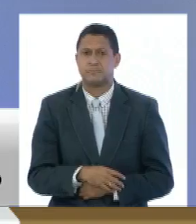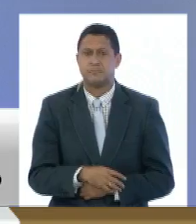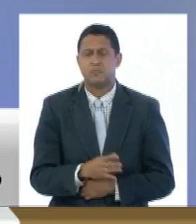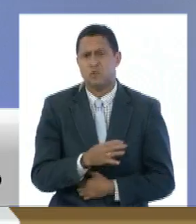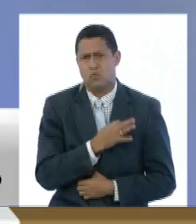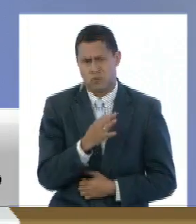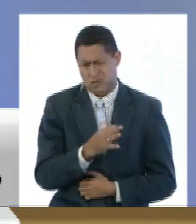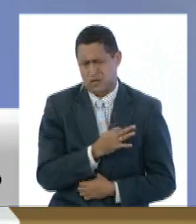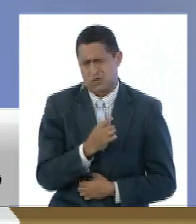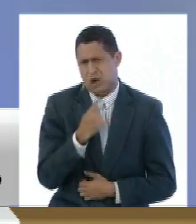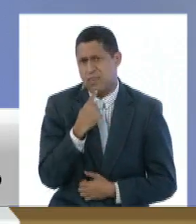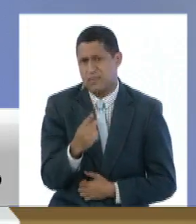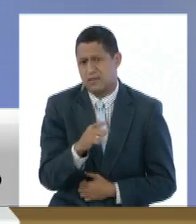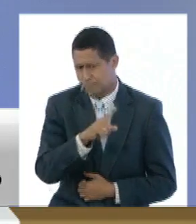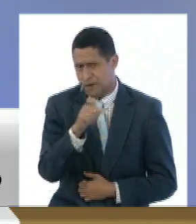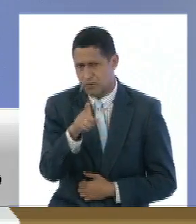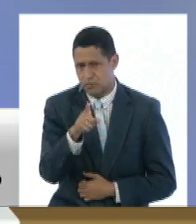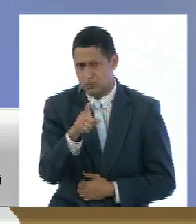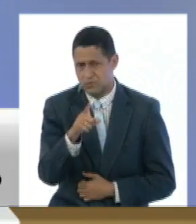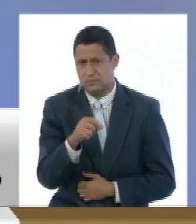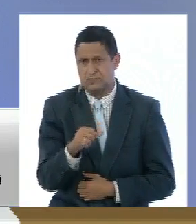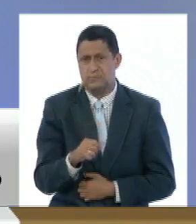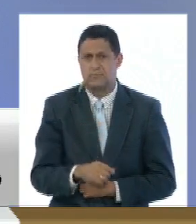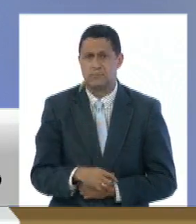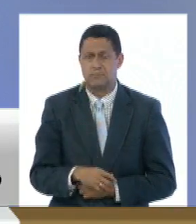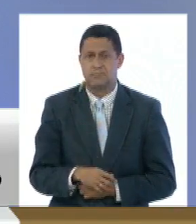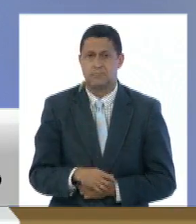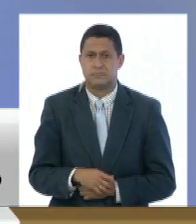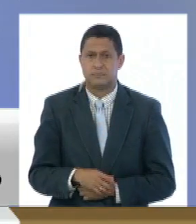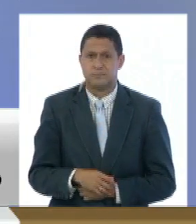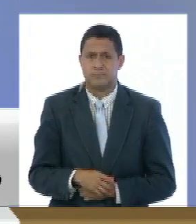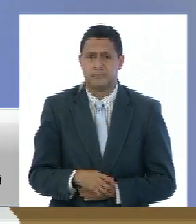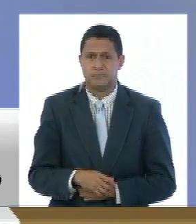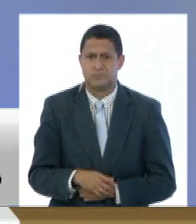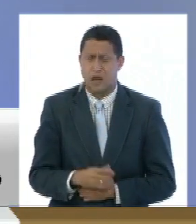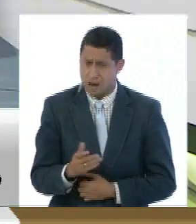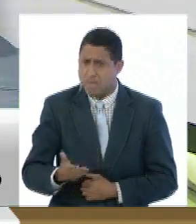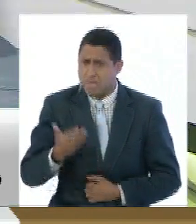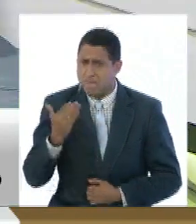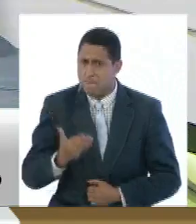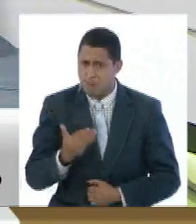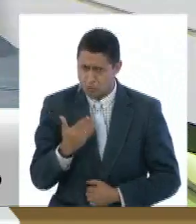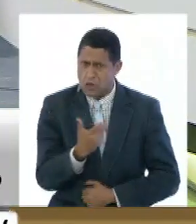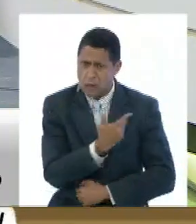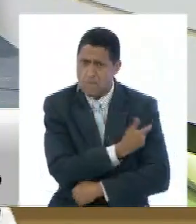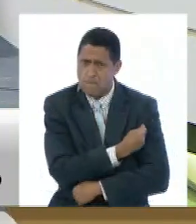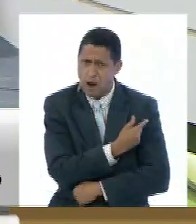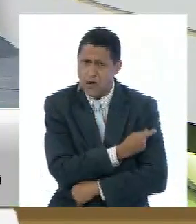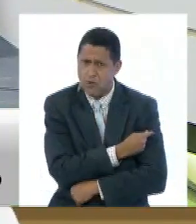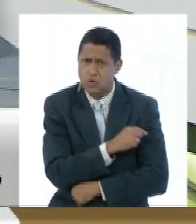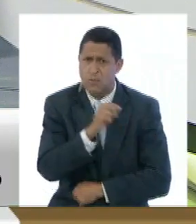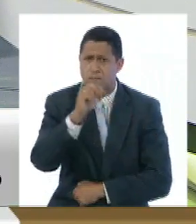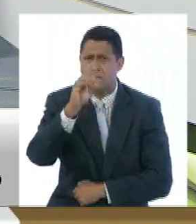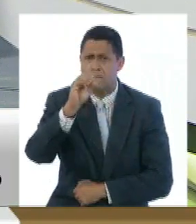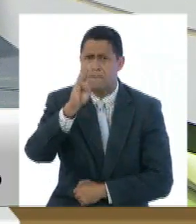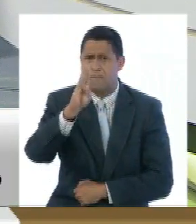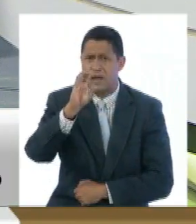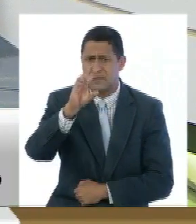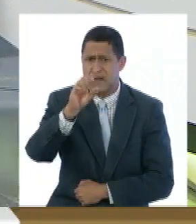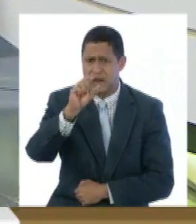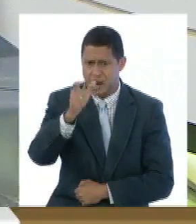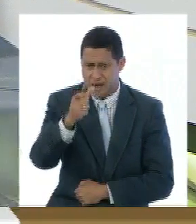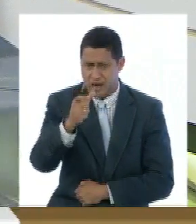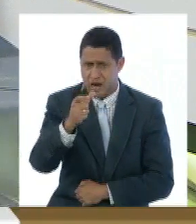la señora Cecilia y dice lo siguiente, @ceciarriaza, dice, ¿qué tan importante es la vacunación BCG? El pediatra de